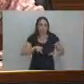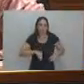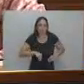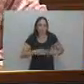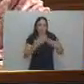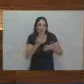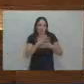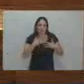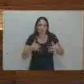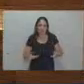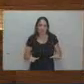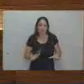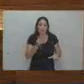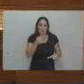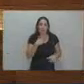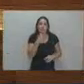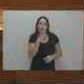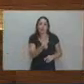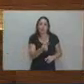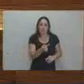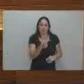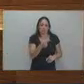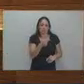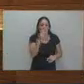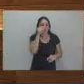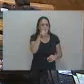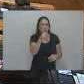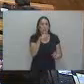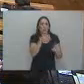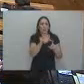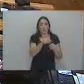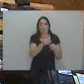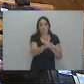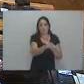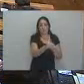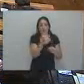vez que le dije, por cierto, que creía que estaba destinada a ser jefa de la oposición.